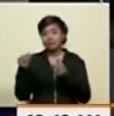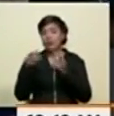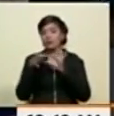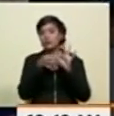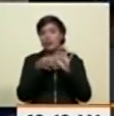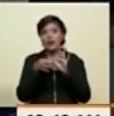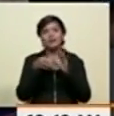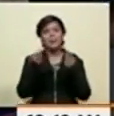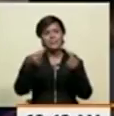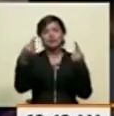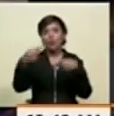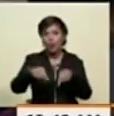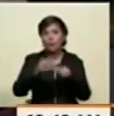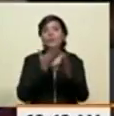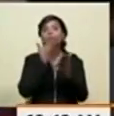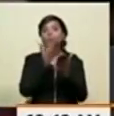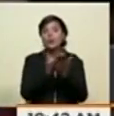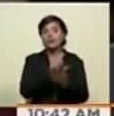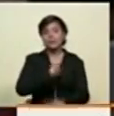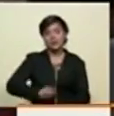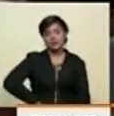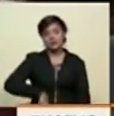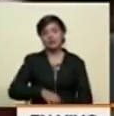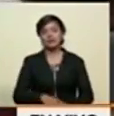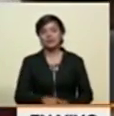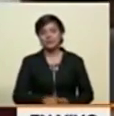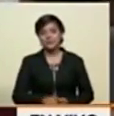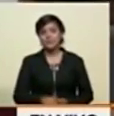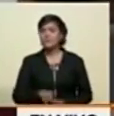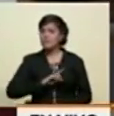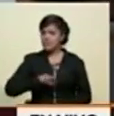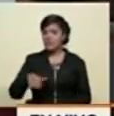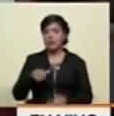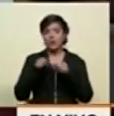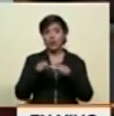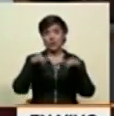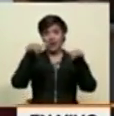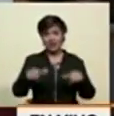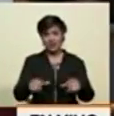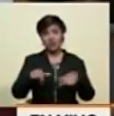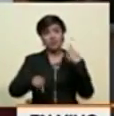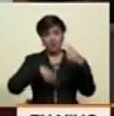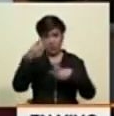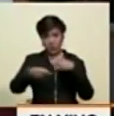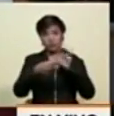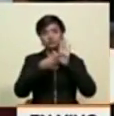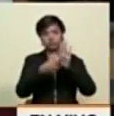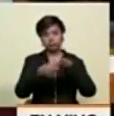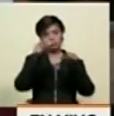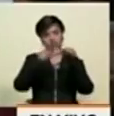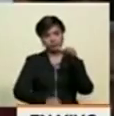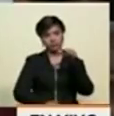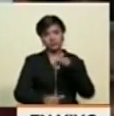Precios Acordados propuesta por el Ejecutivo Nacional. Nosotros vamos a continuar en este lugar, pero le llevaremos más información